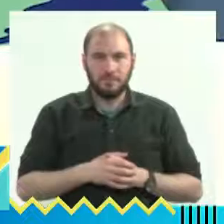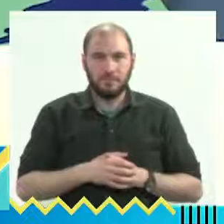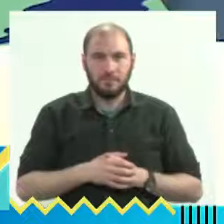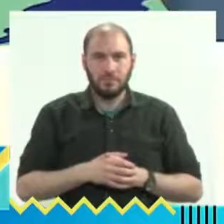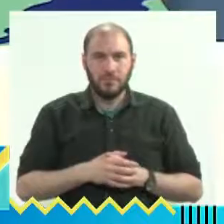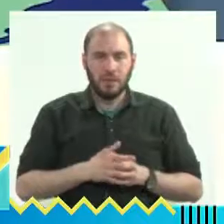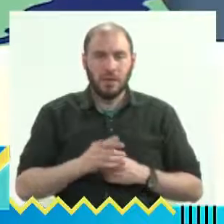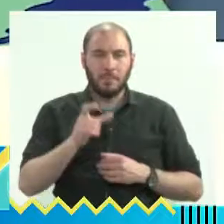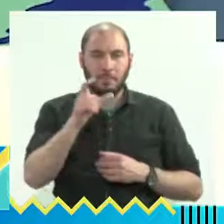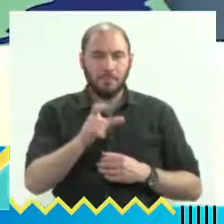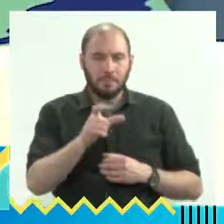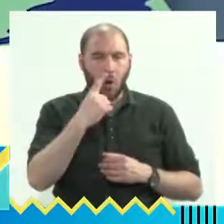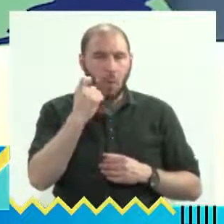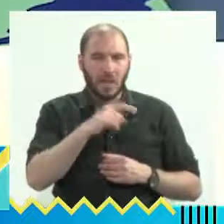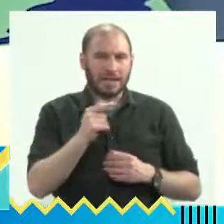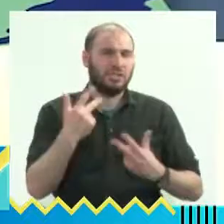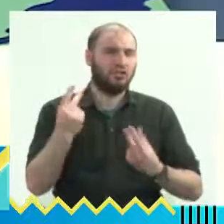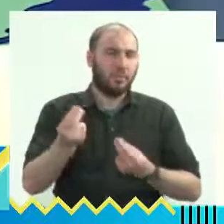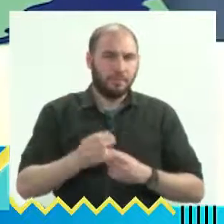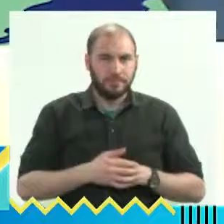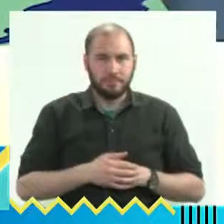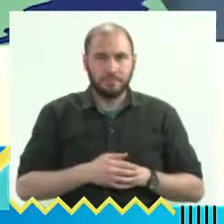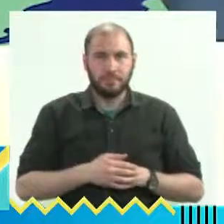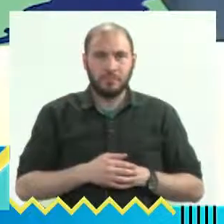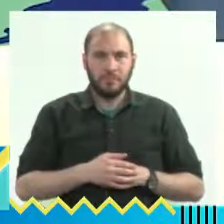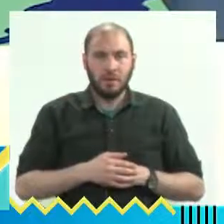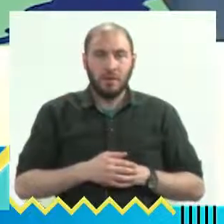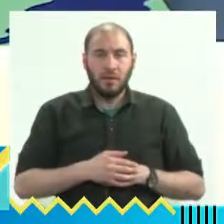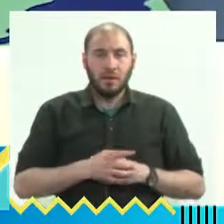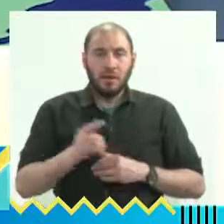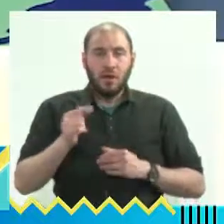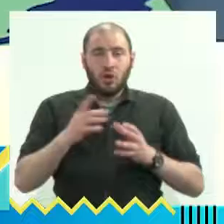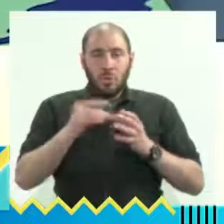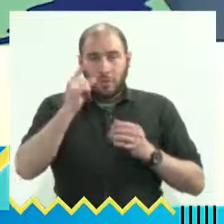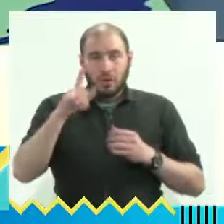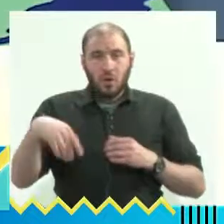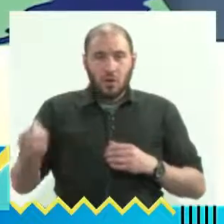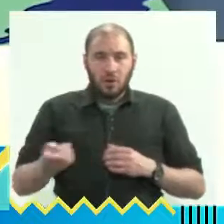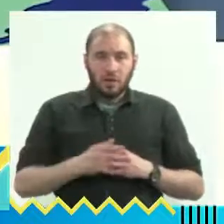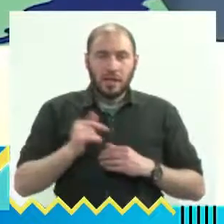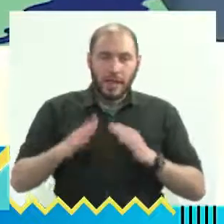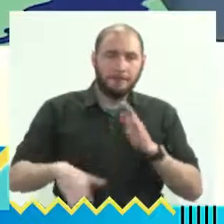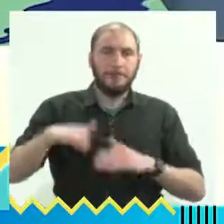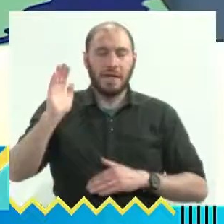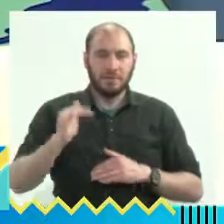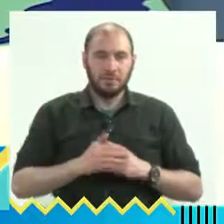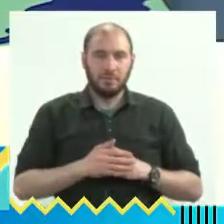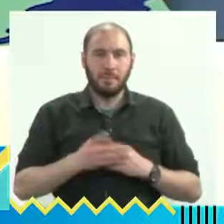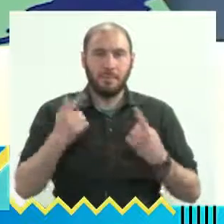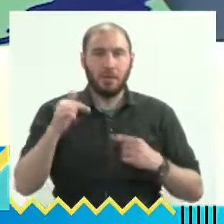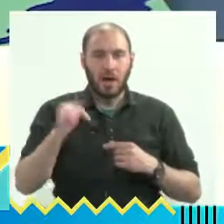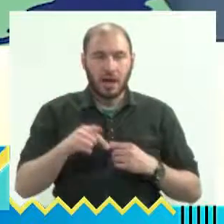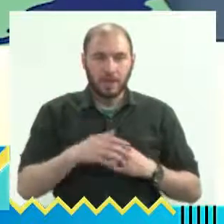el hombre se resiste a ceder esos lugares. Y sí es claro que en otros partidos tienen mayoría, pero en esta